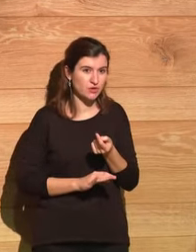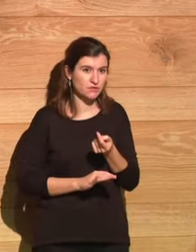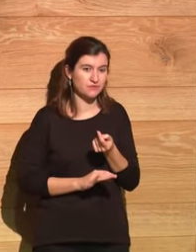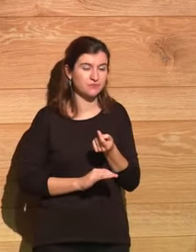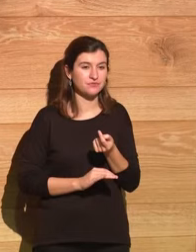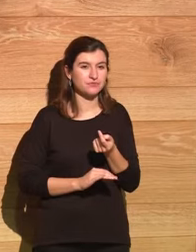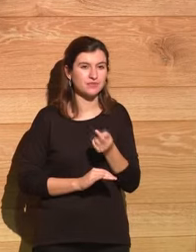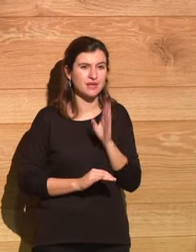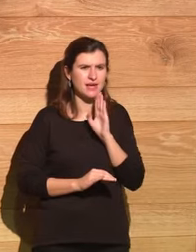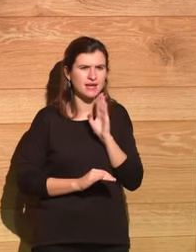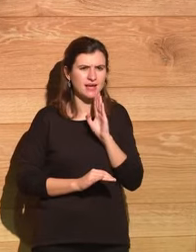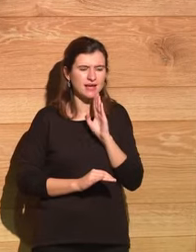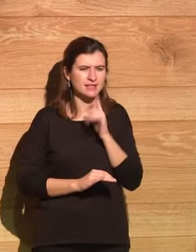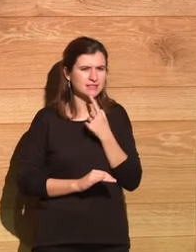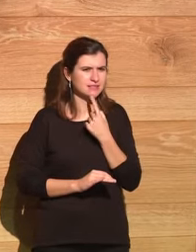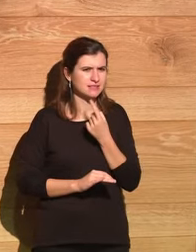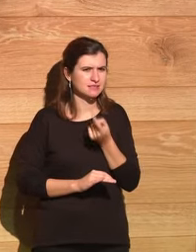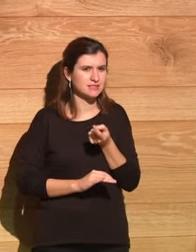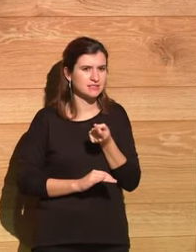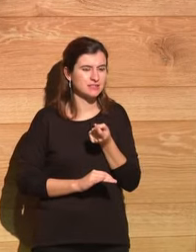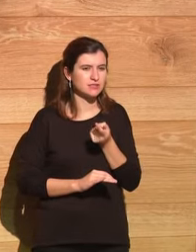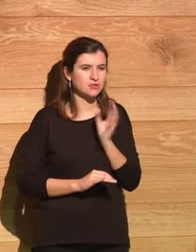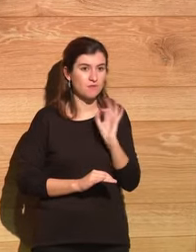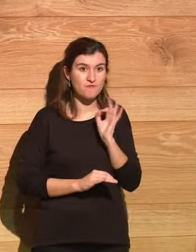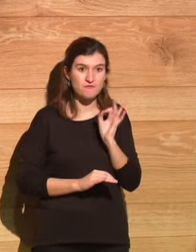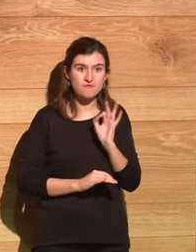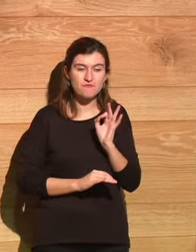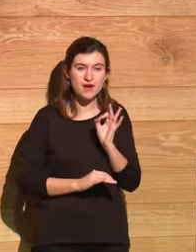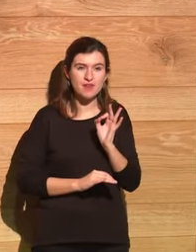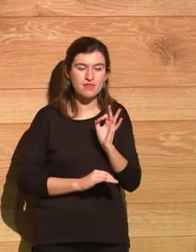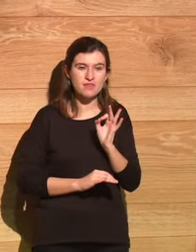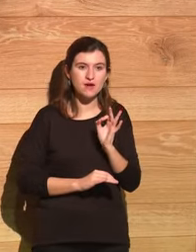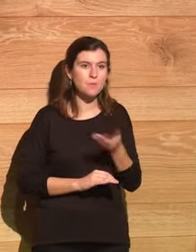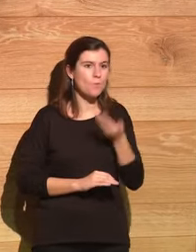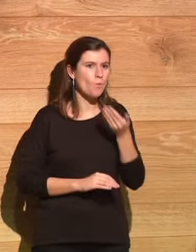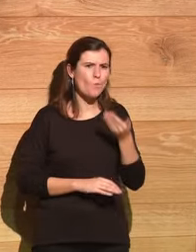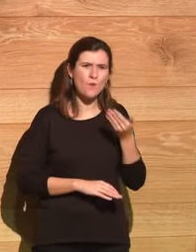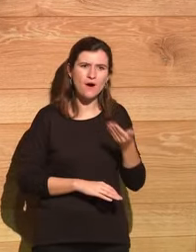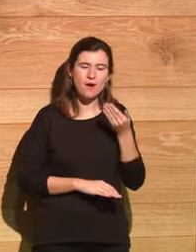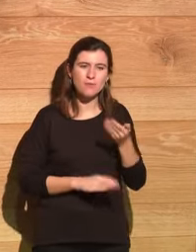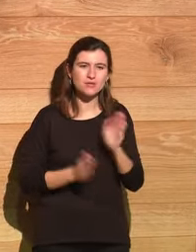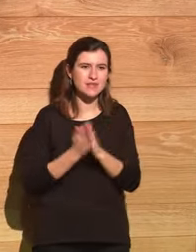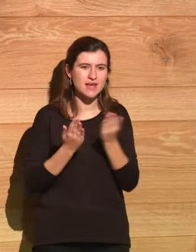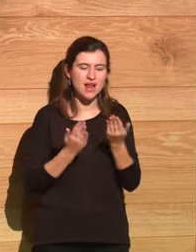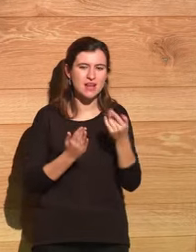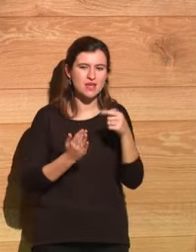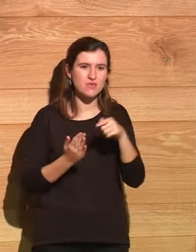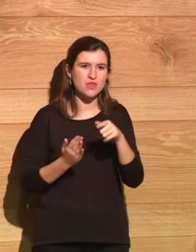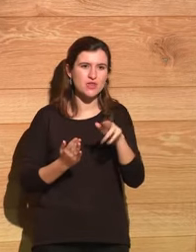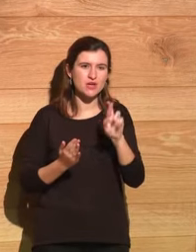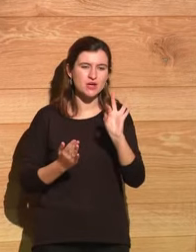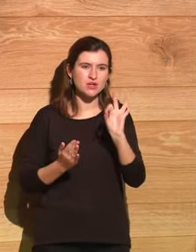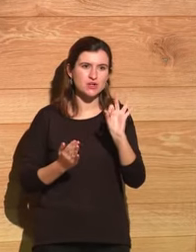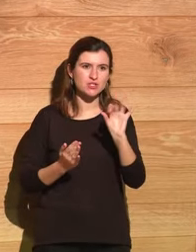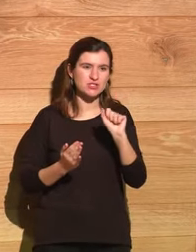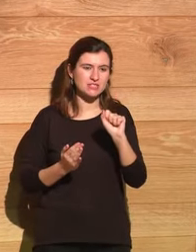que se ha mencionado, que habéis mencionado antes y que efectivamente tiene un papel muy relevante en toda la obra de Chazel, el